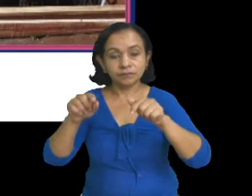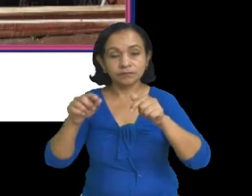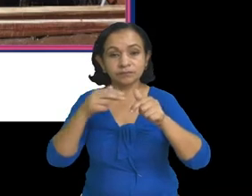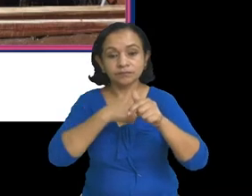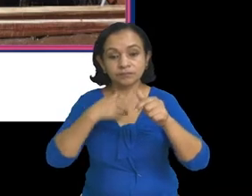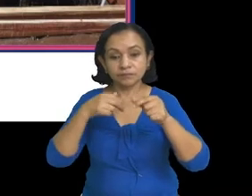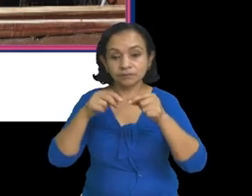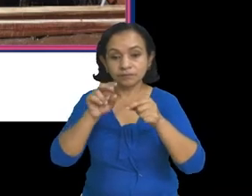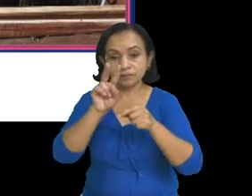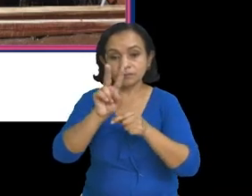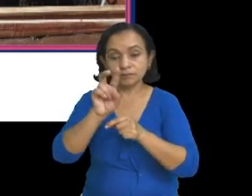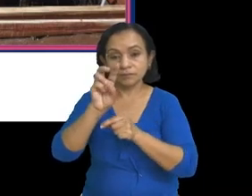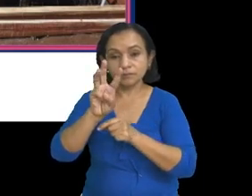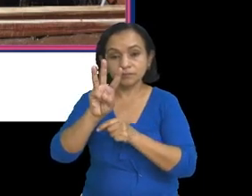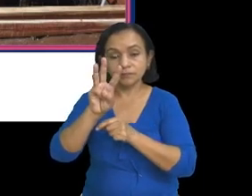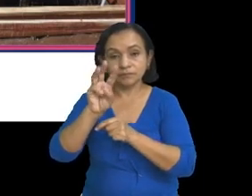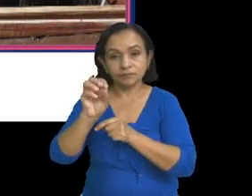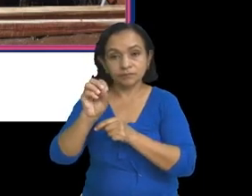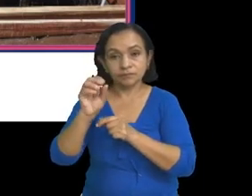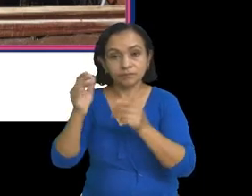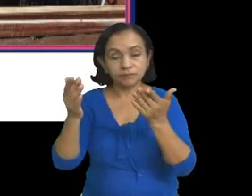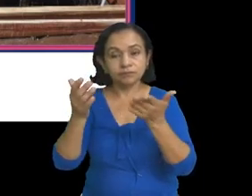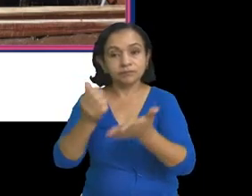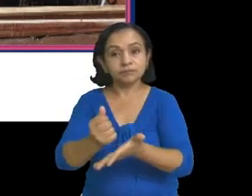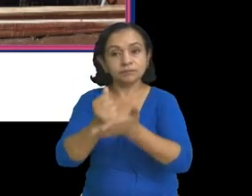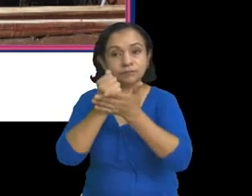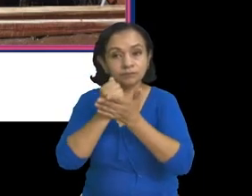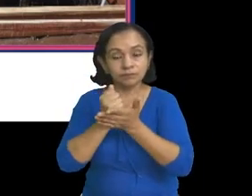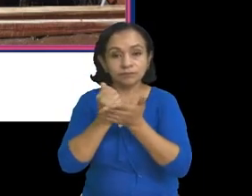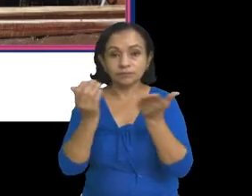Este anillo 230 permitirá